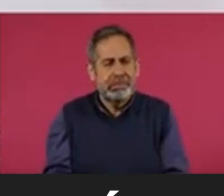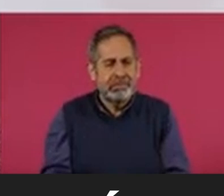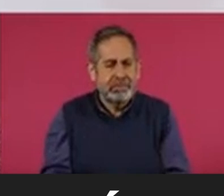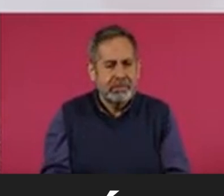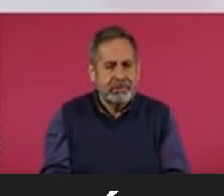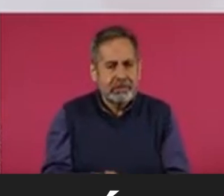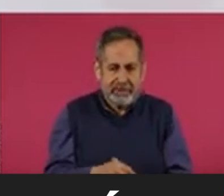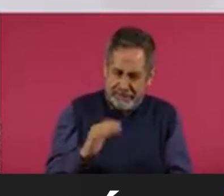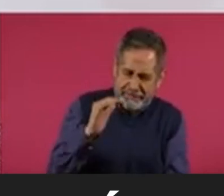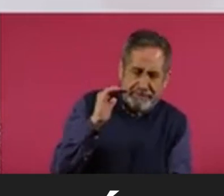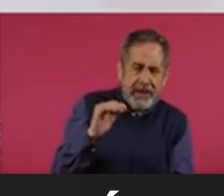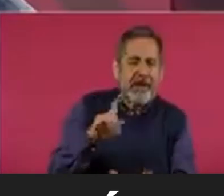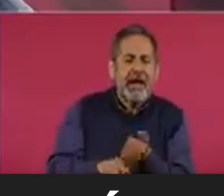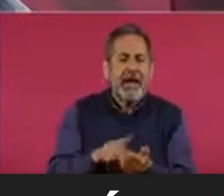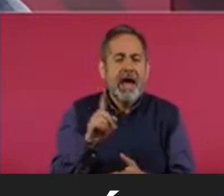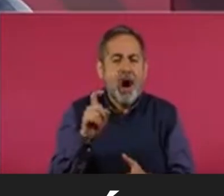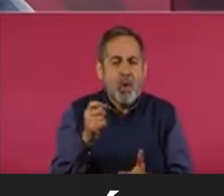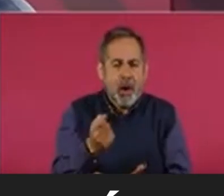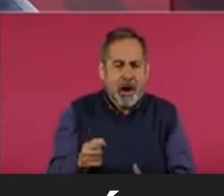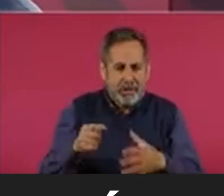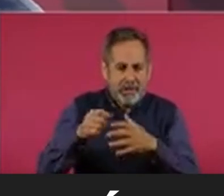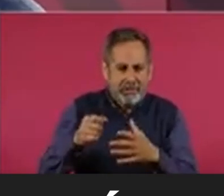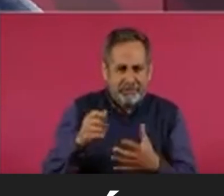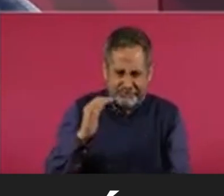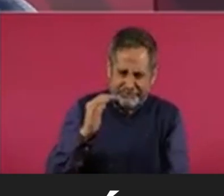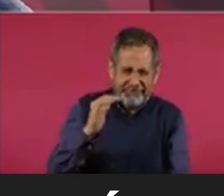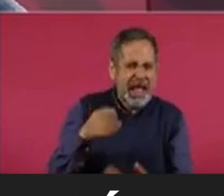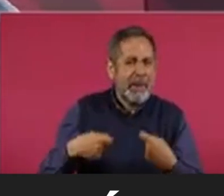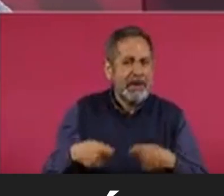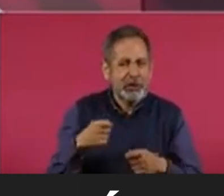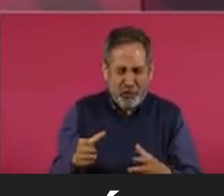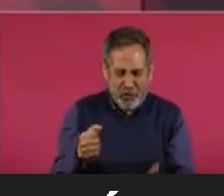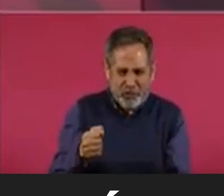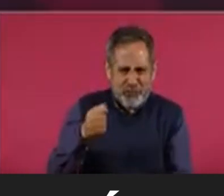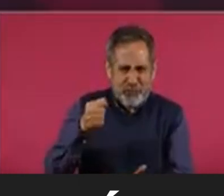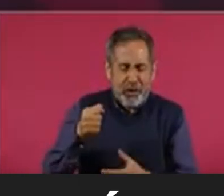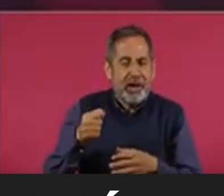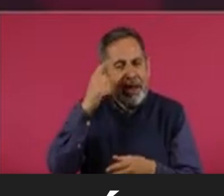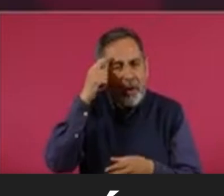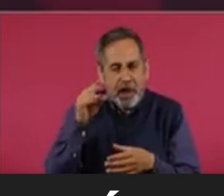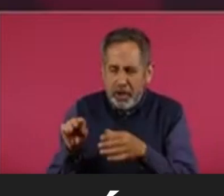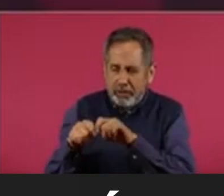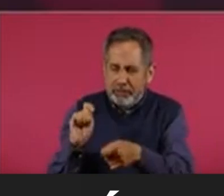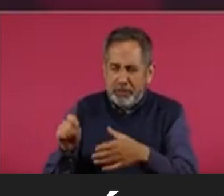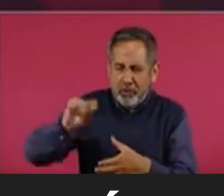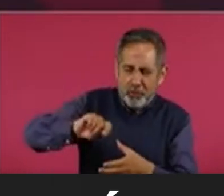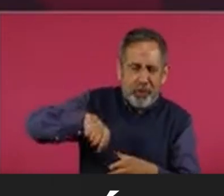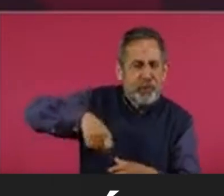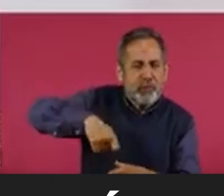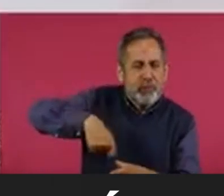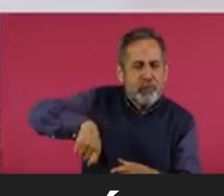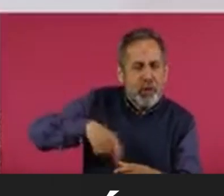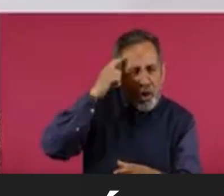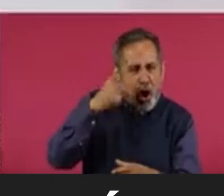y una jarra de esas de plástico, de culé. ¿Se acuerdan